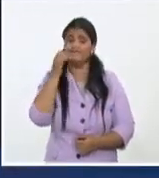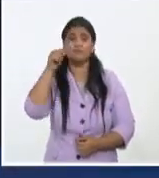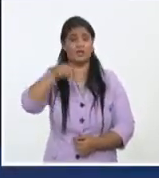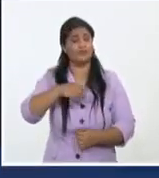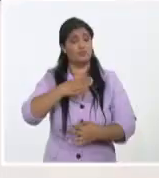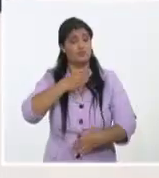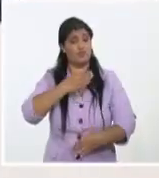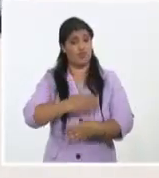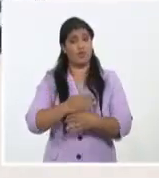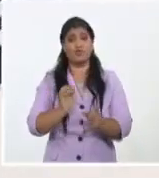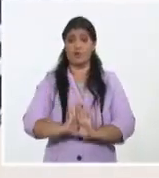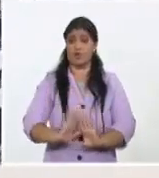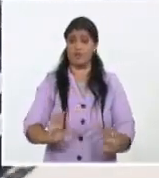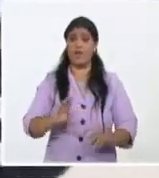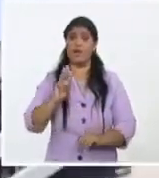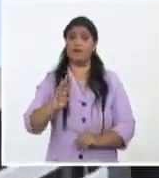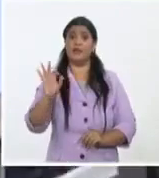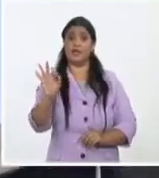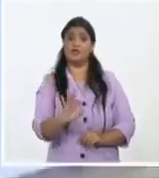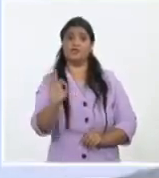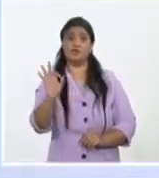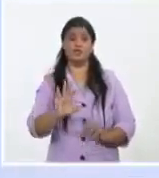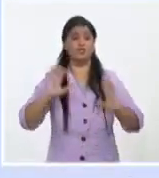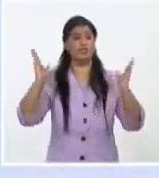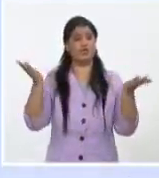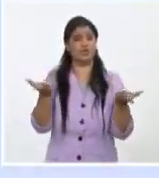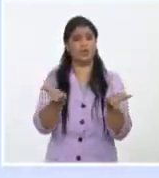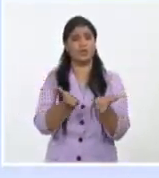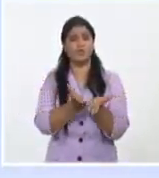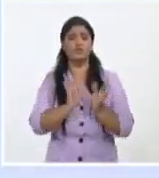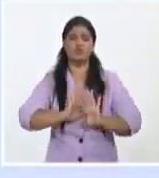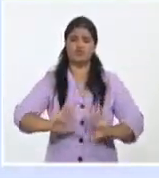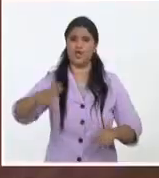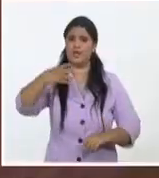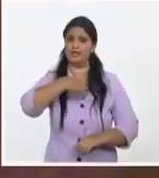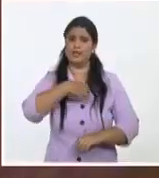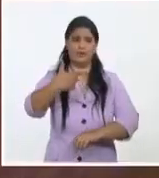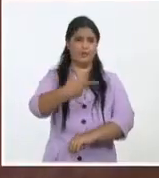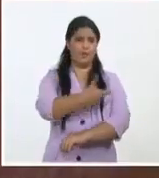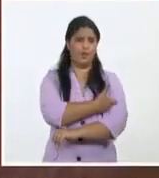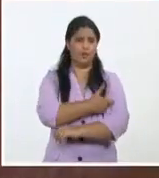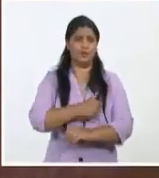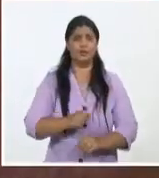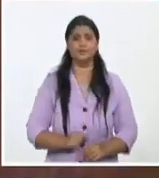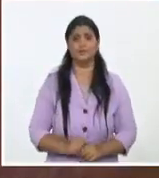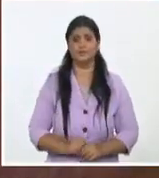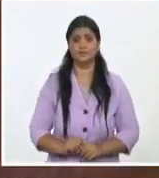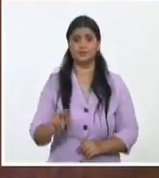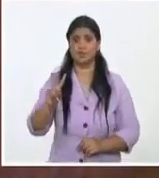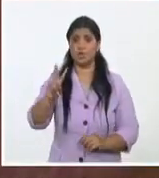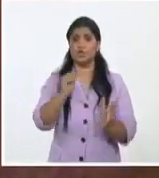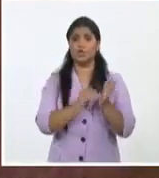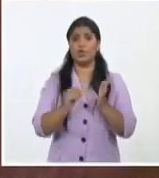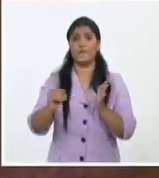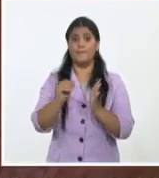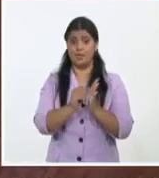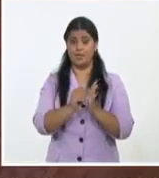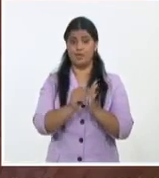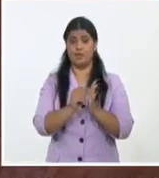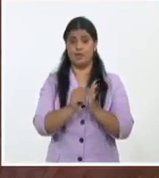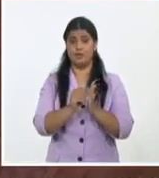solo el 3% de la población ha completado su esquema de vacunación? De las 2.000 millones de dosis